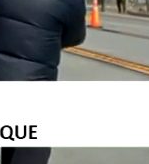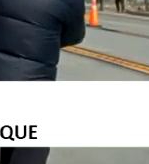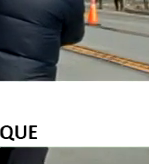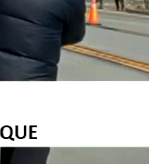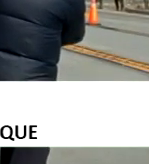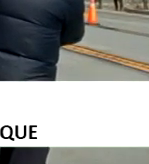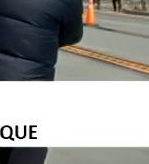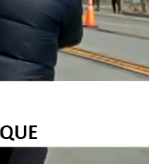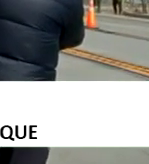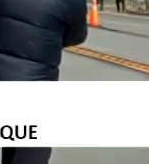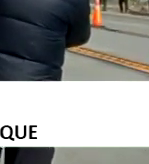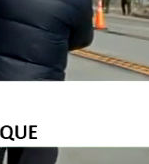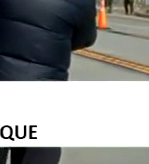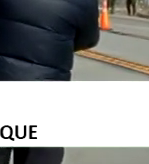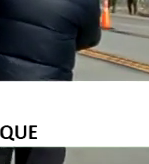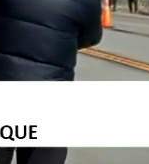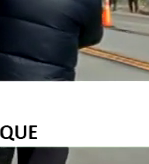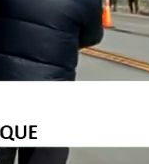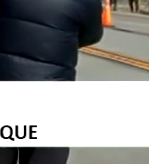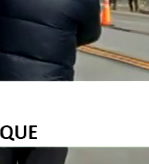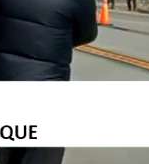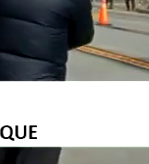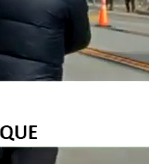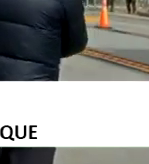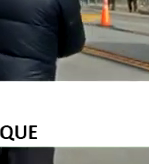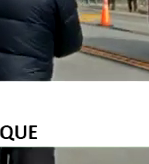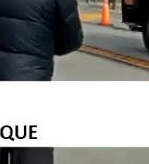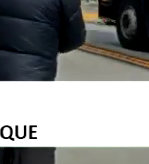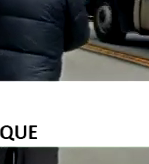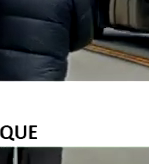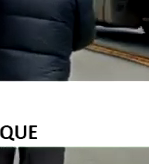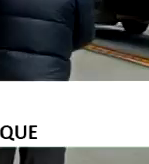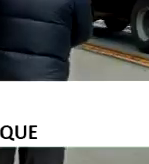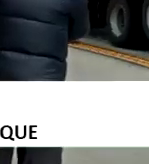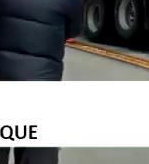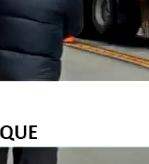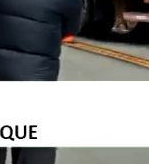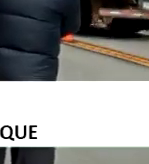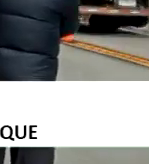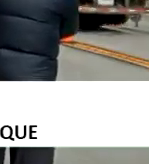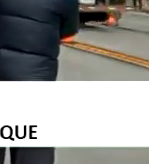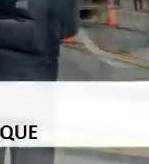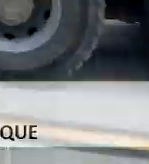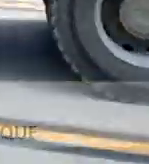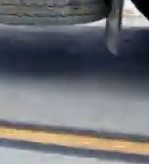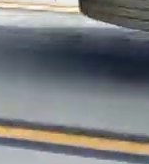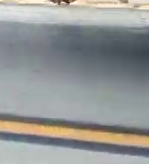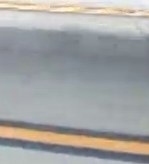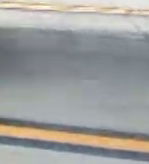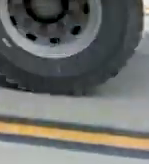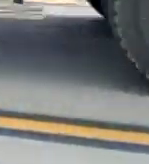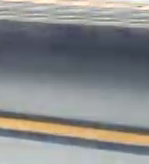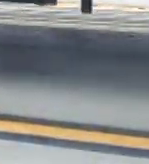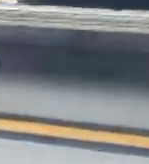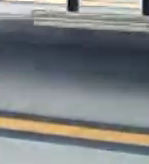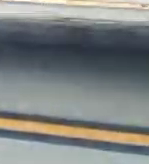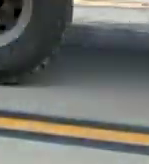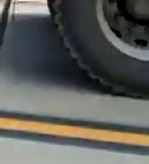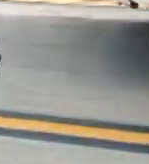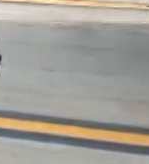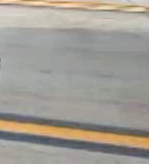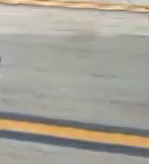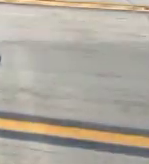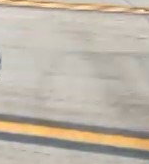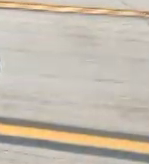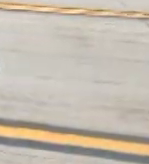encargado de la Seguridad Pública a nivel nacional, en nuestro territorio estamos realizando controles vehiculares en estas festividades. Específicamente con respecto